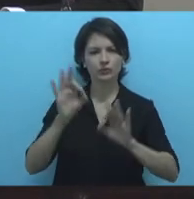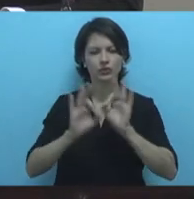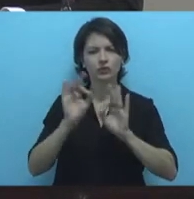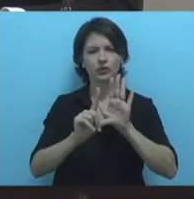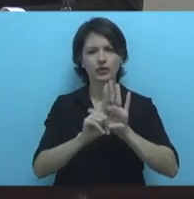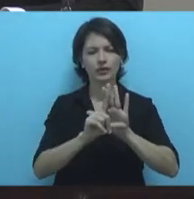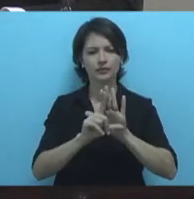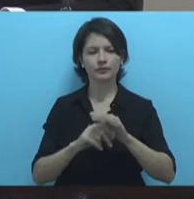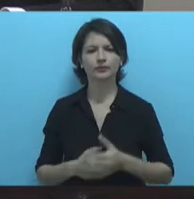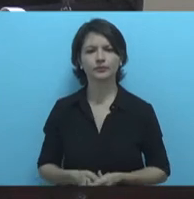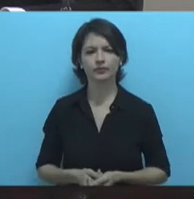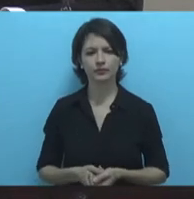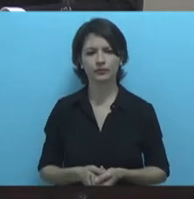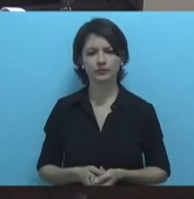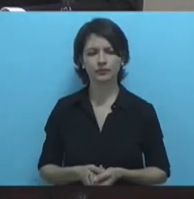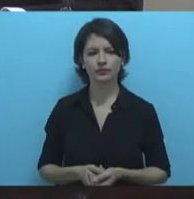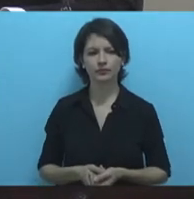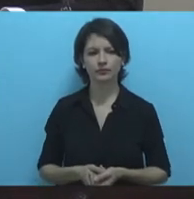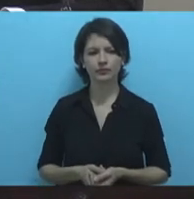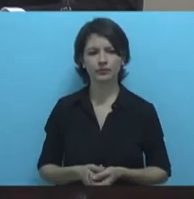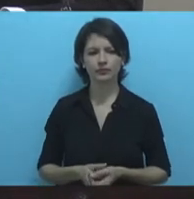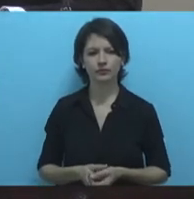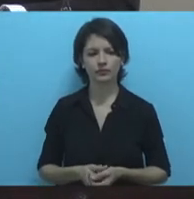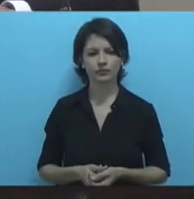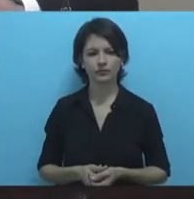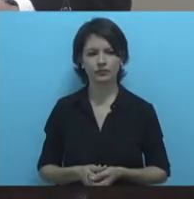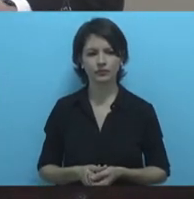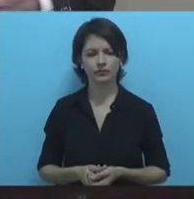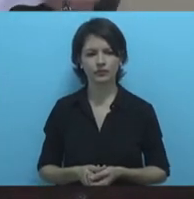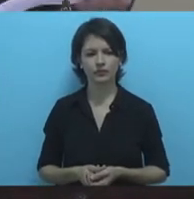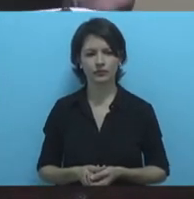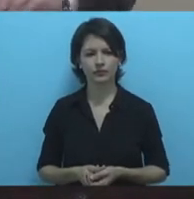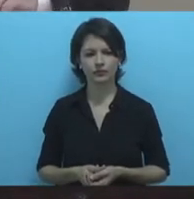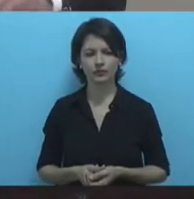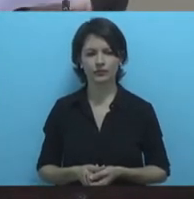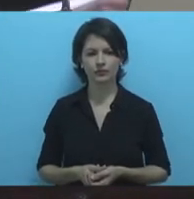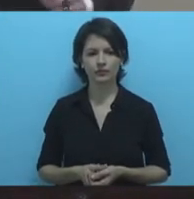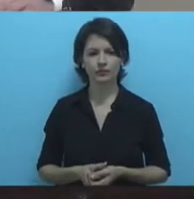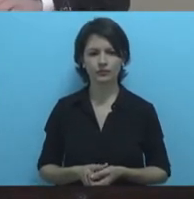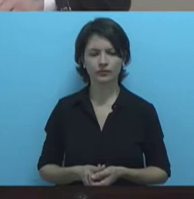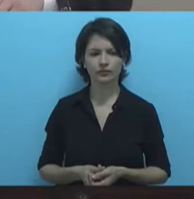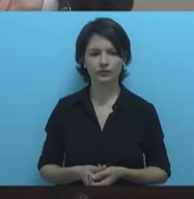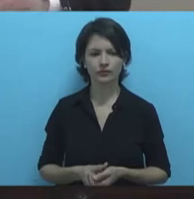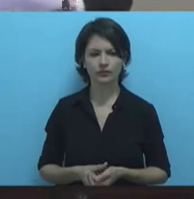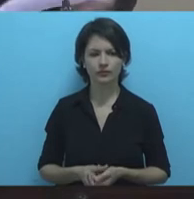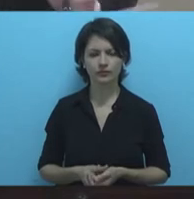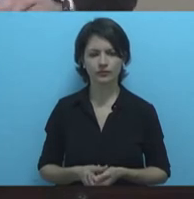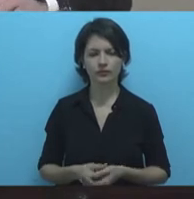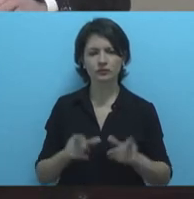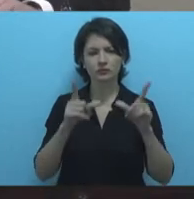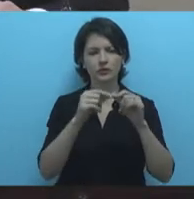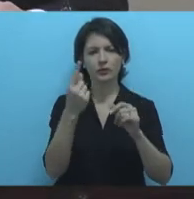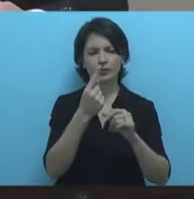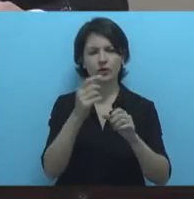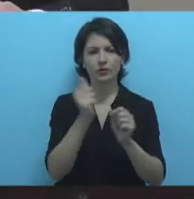aprobado en consideración el proyecto en particular el artículo primero aprobado el artículo